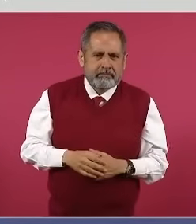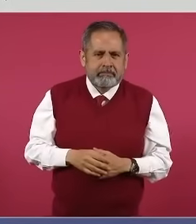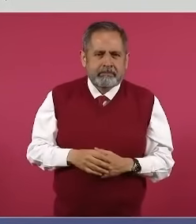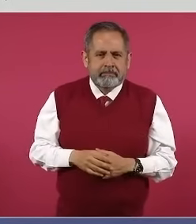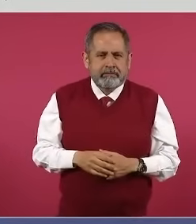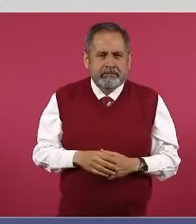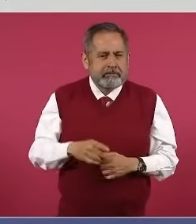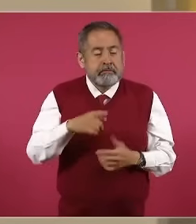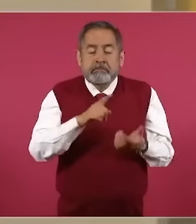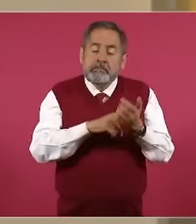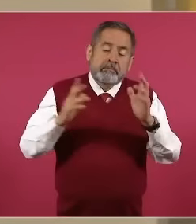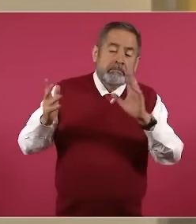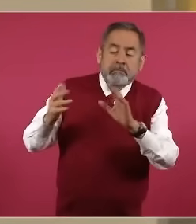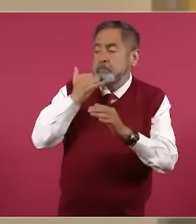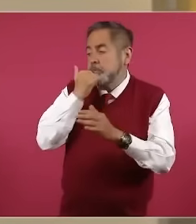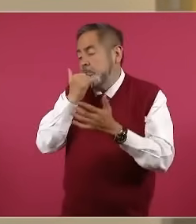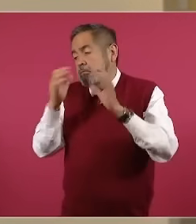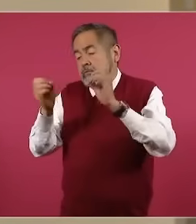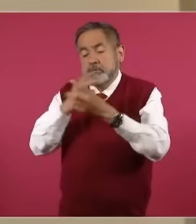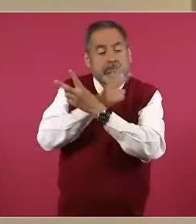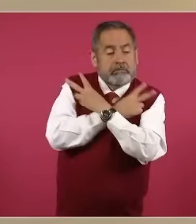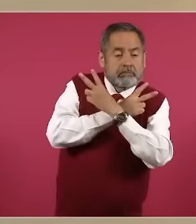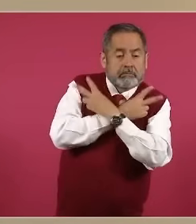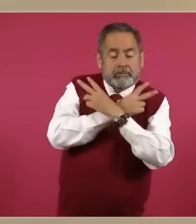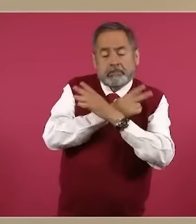Primero que estaban de vacaciones,